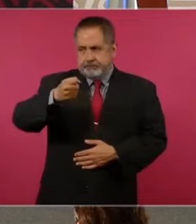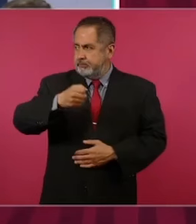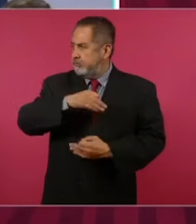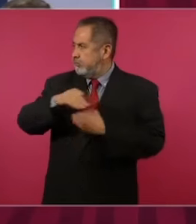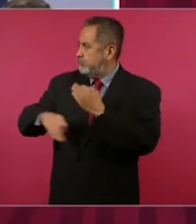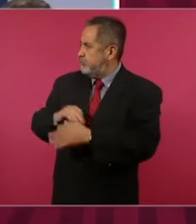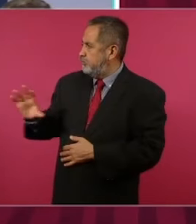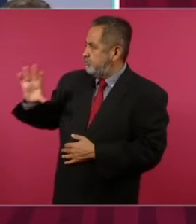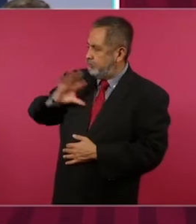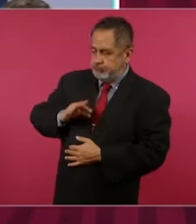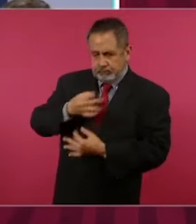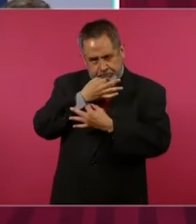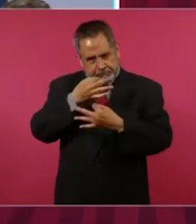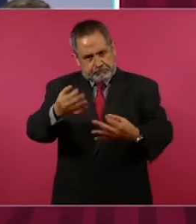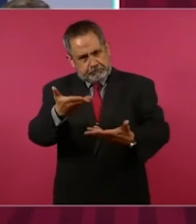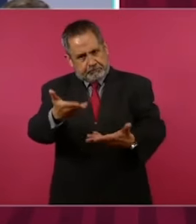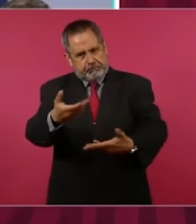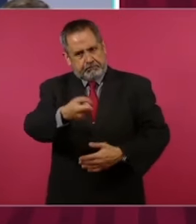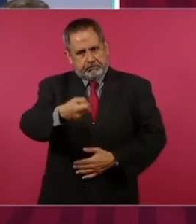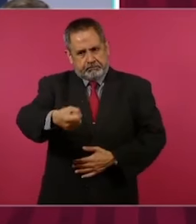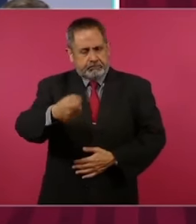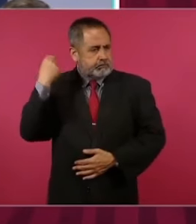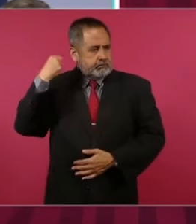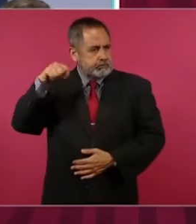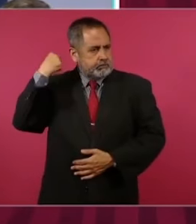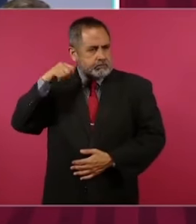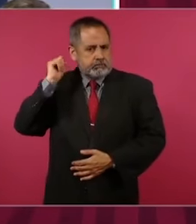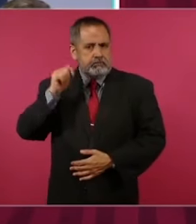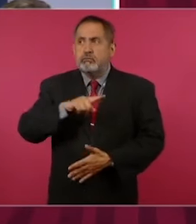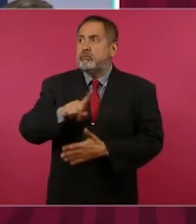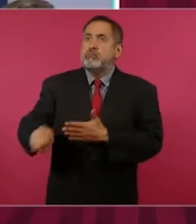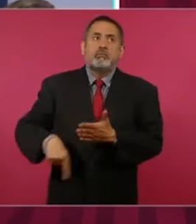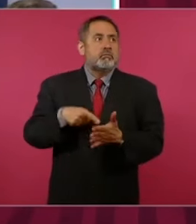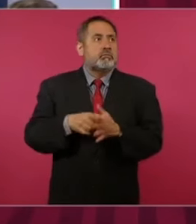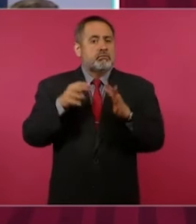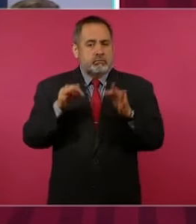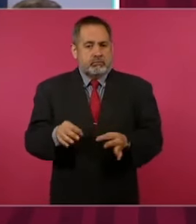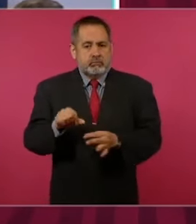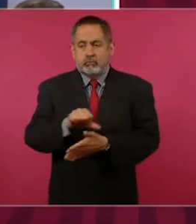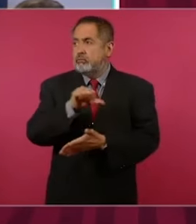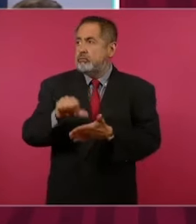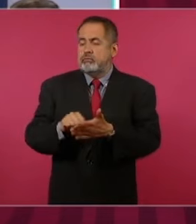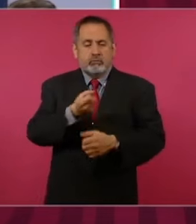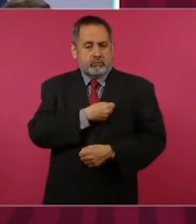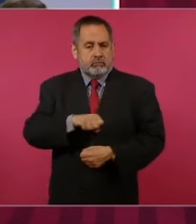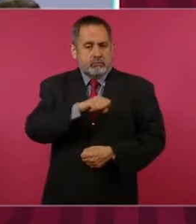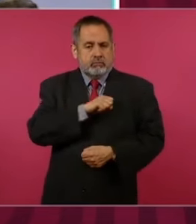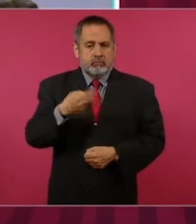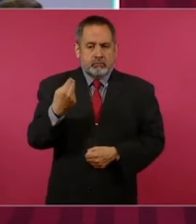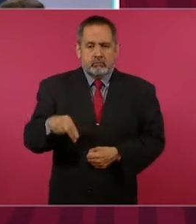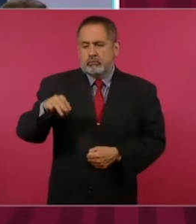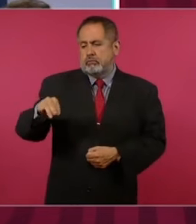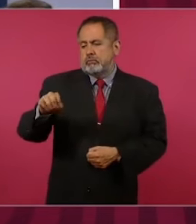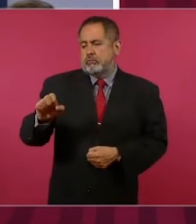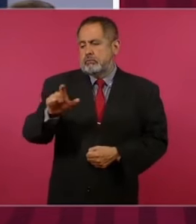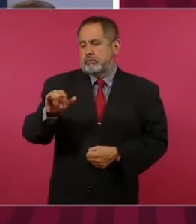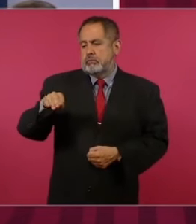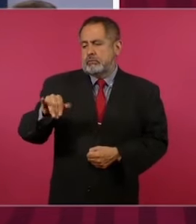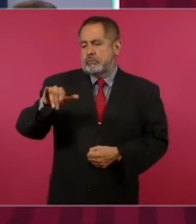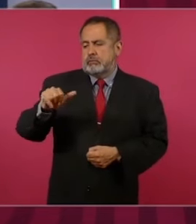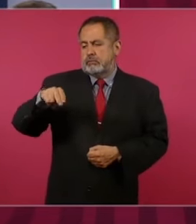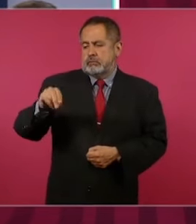del pueblo de Tabasco desde este icónico Centro de Salud Maximiliano Dorantes.